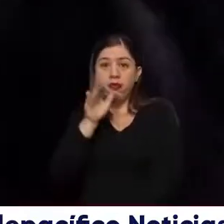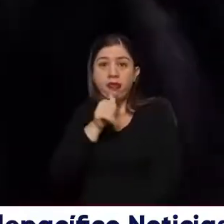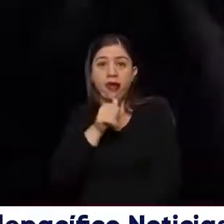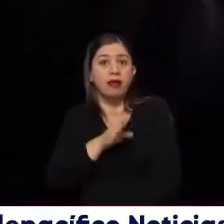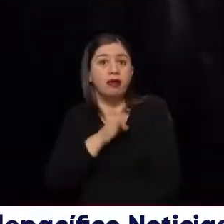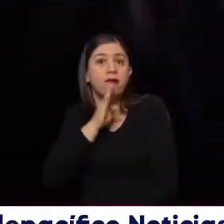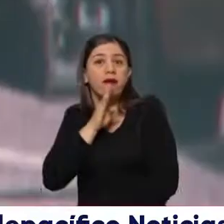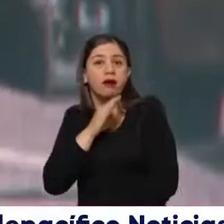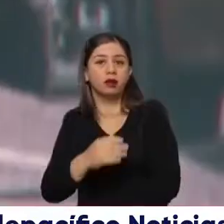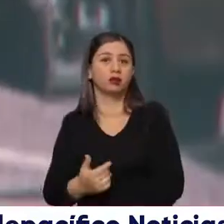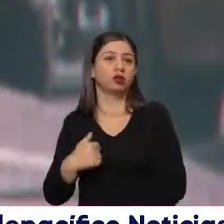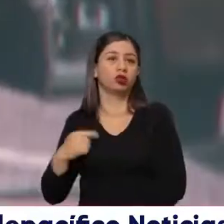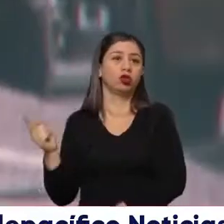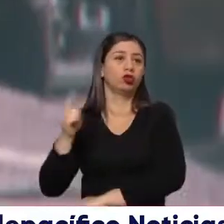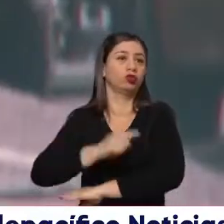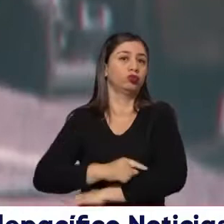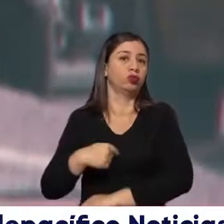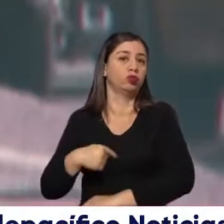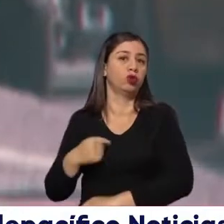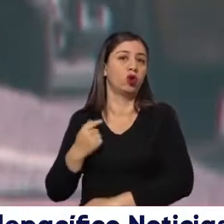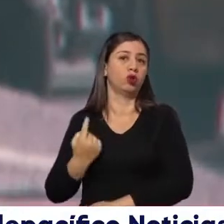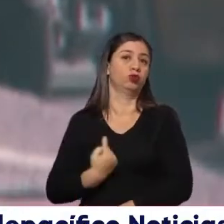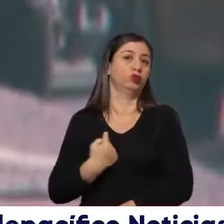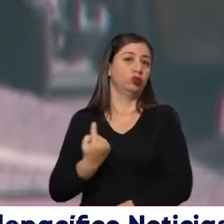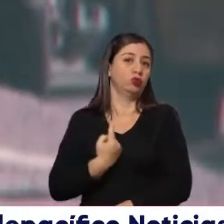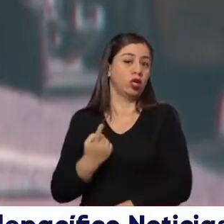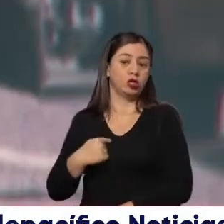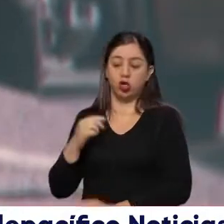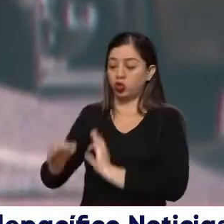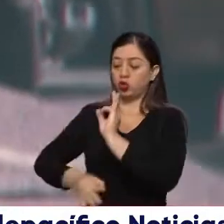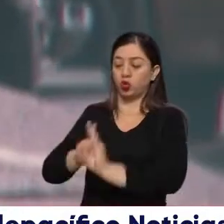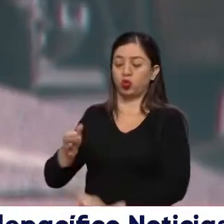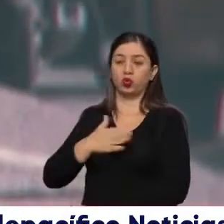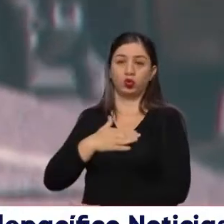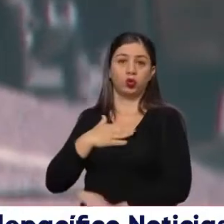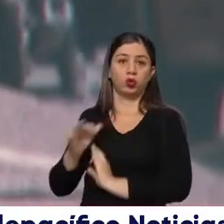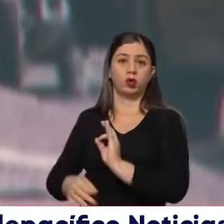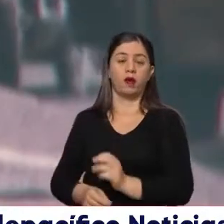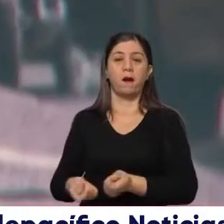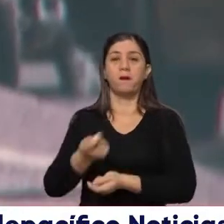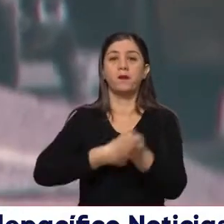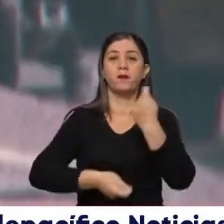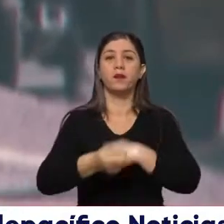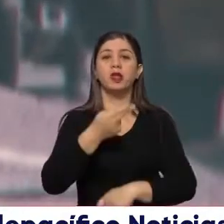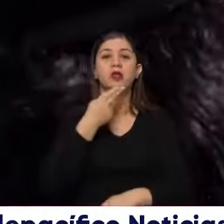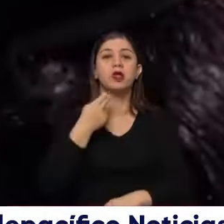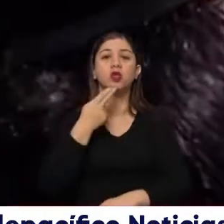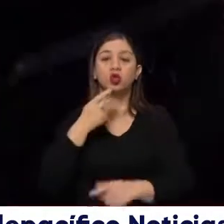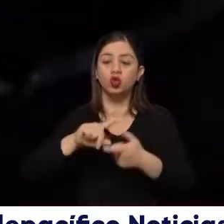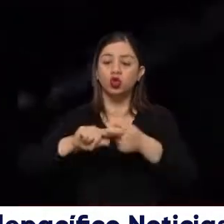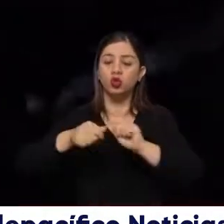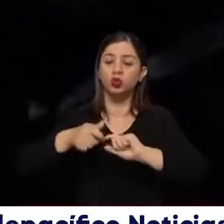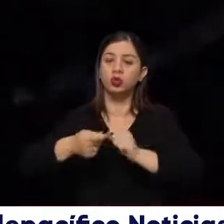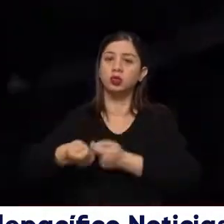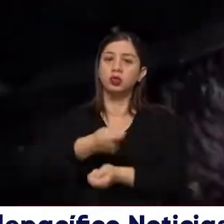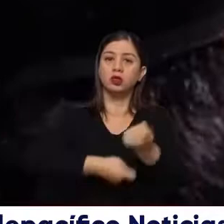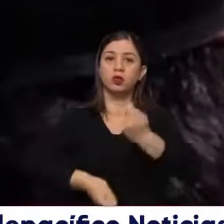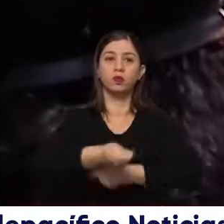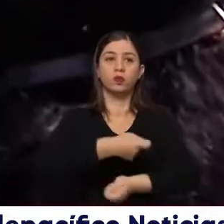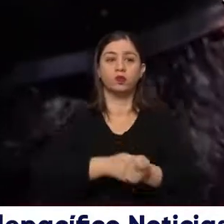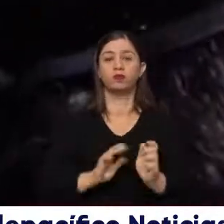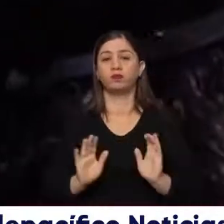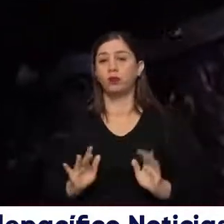yo soy lo único que tiene y yo soy la que los cuido. Vendemos banana y pues aquí